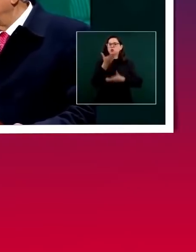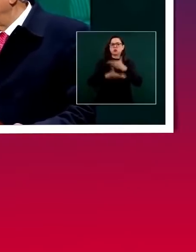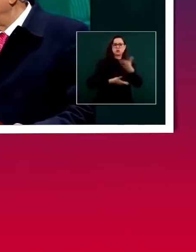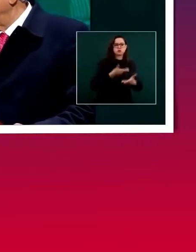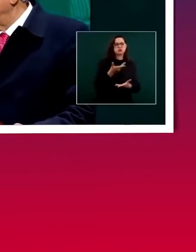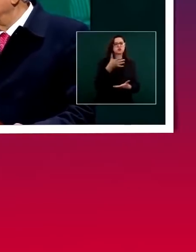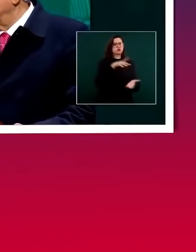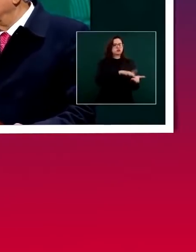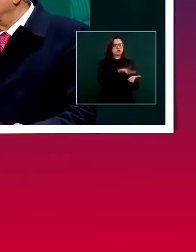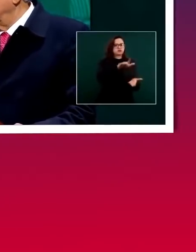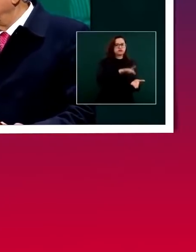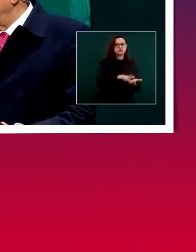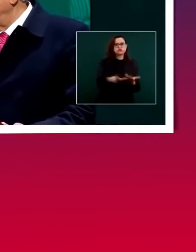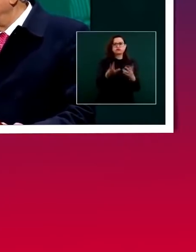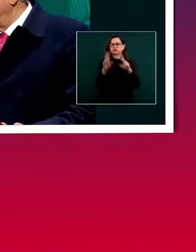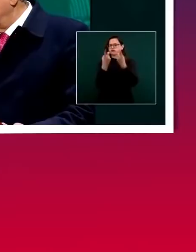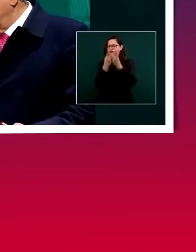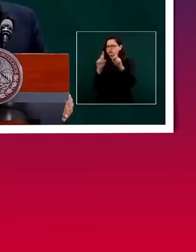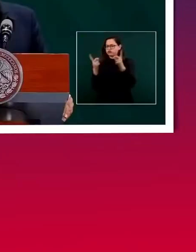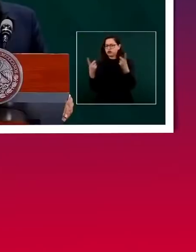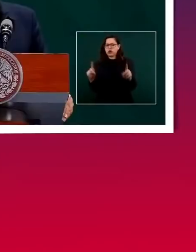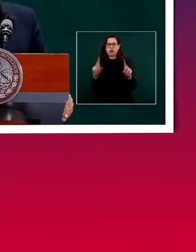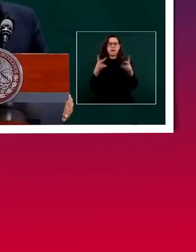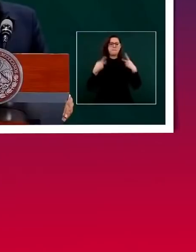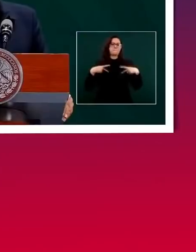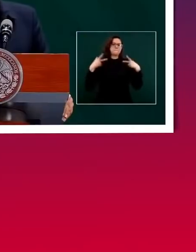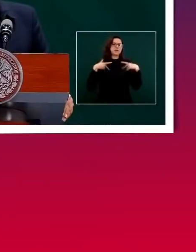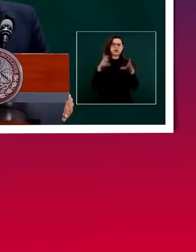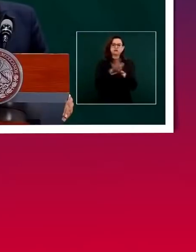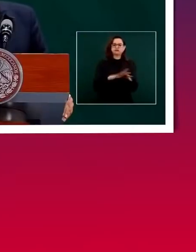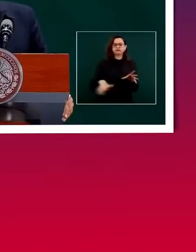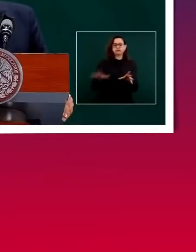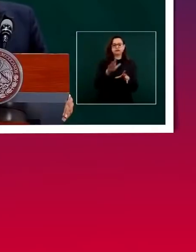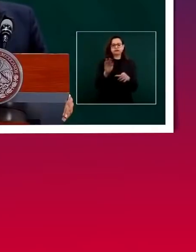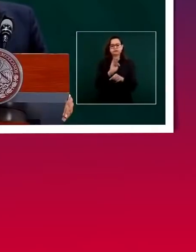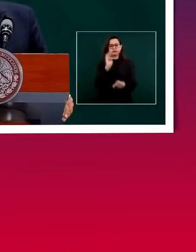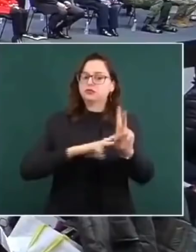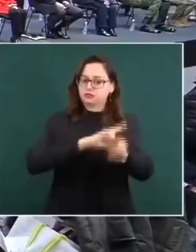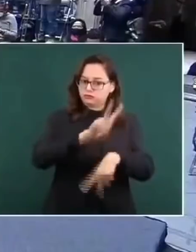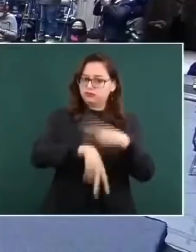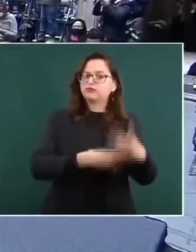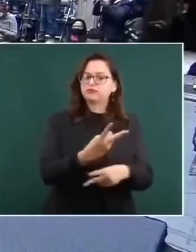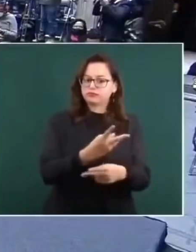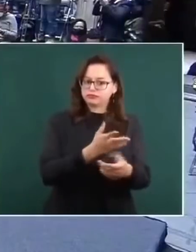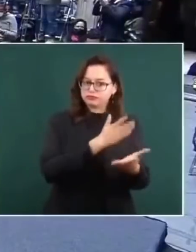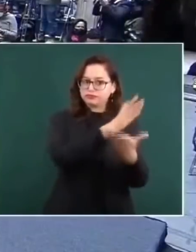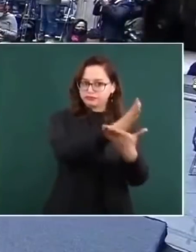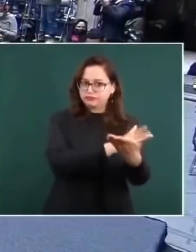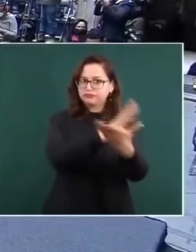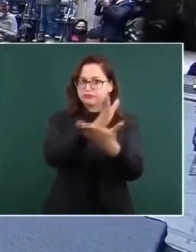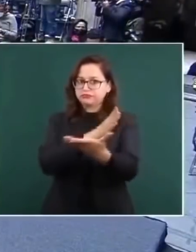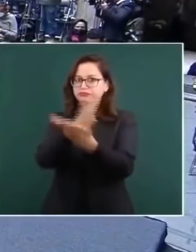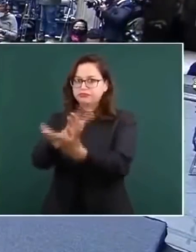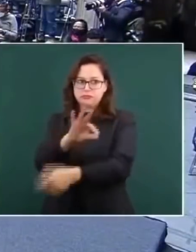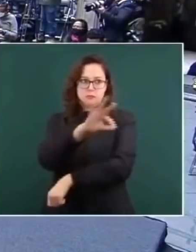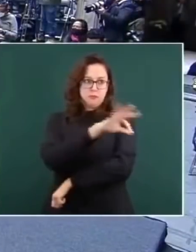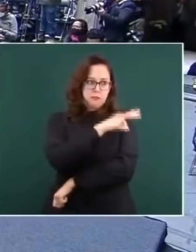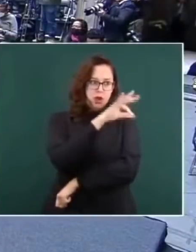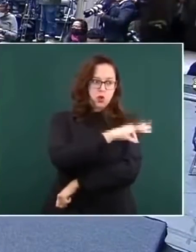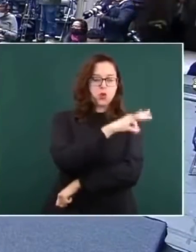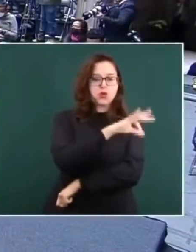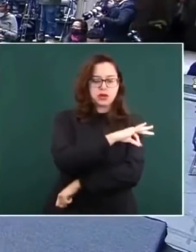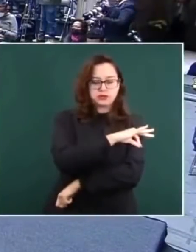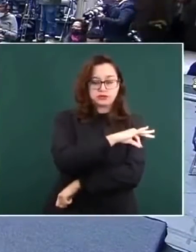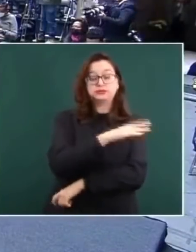criticó la falta de distribución de vacunas en los países más pobres lo que está pasando